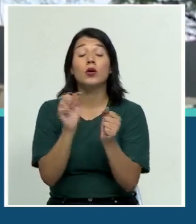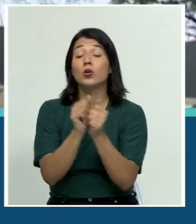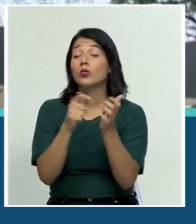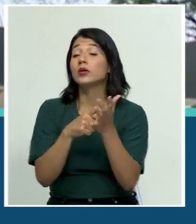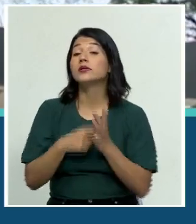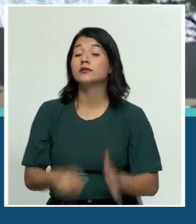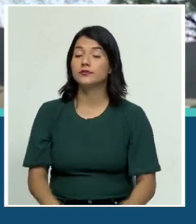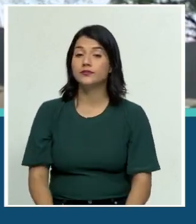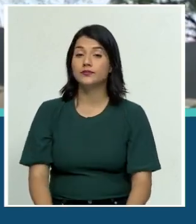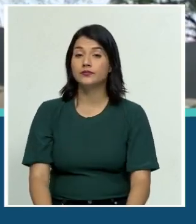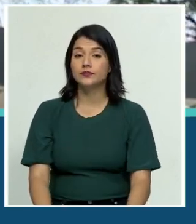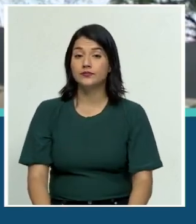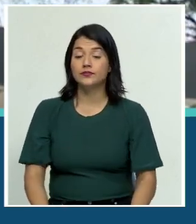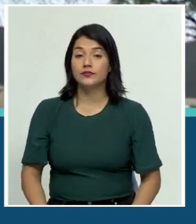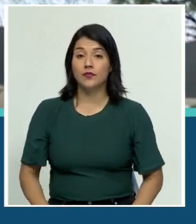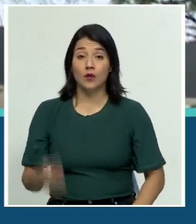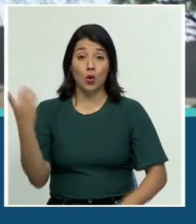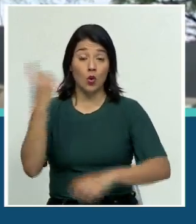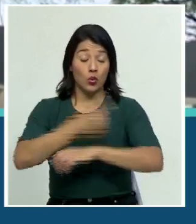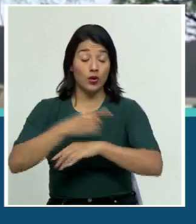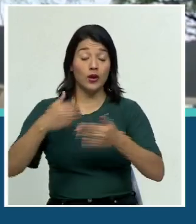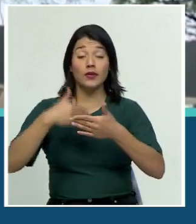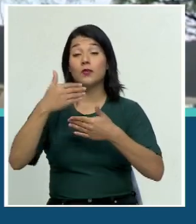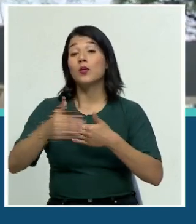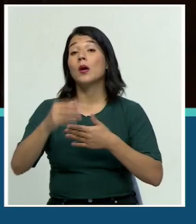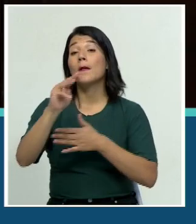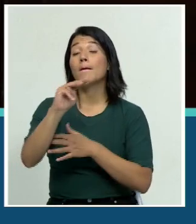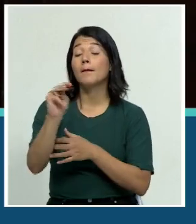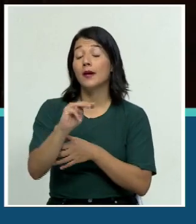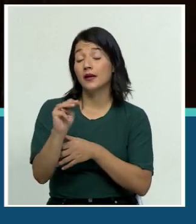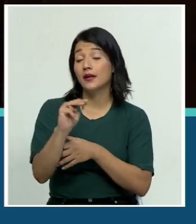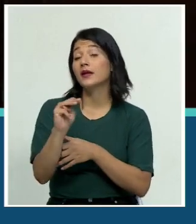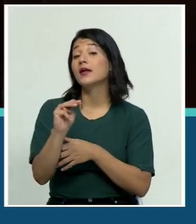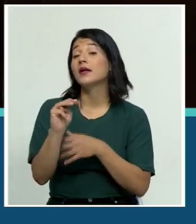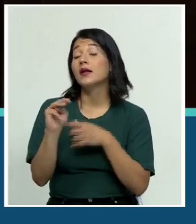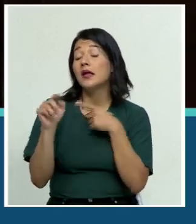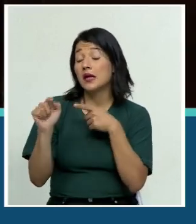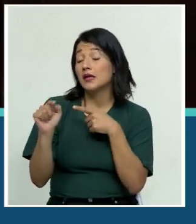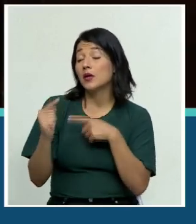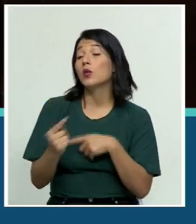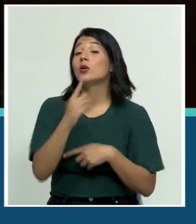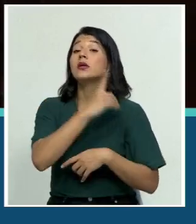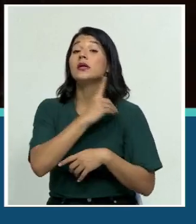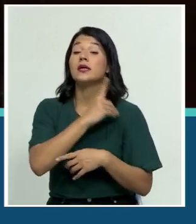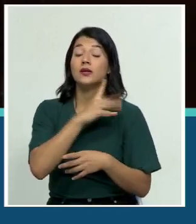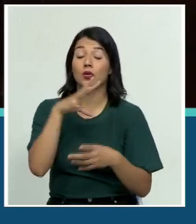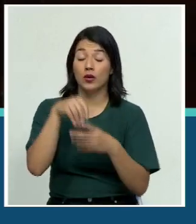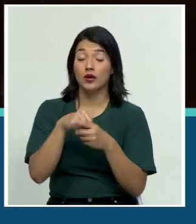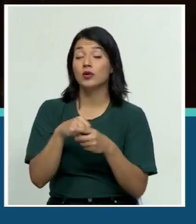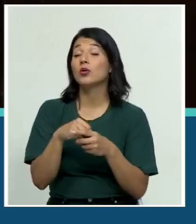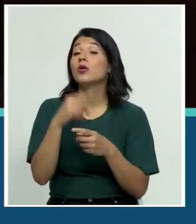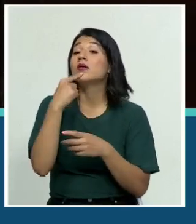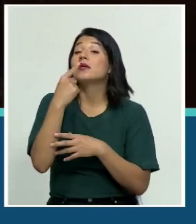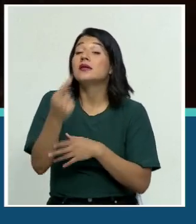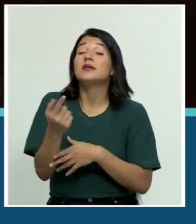requisitos. Un día después, Marianela Feoli, una de las directivas destituidas, aseguró que es mentira que sus